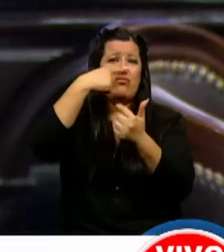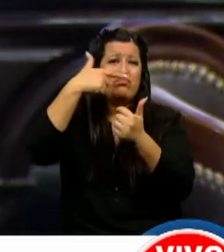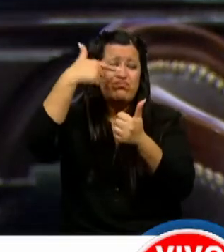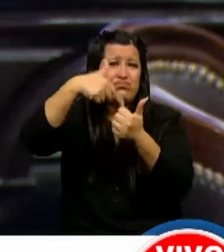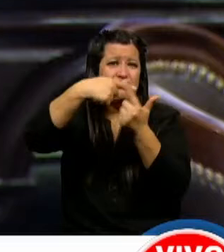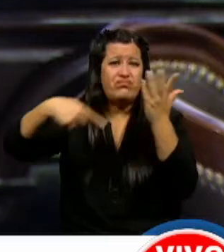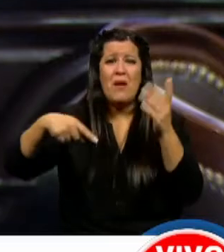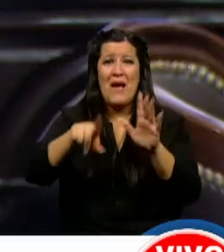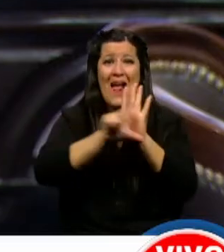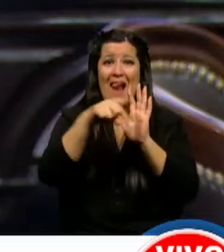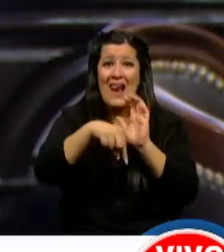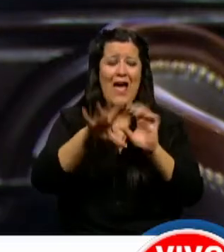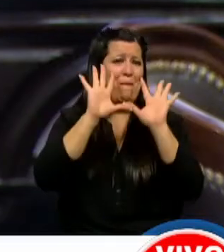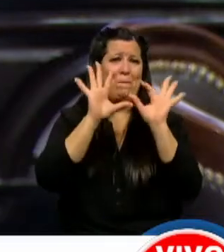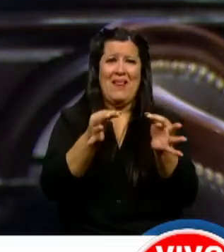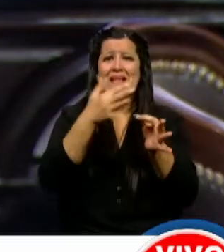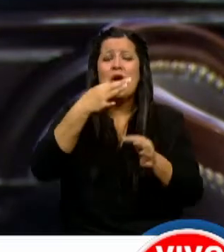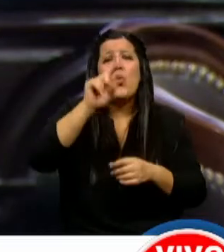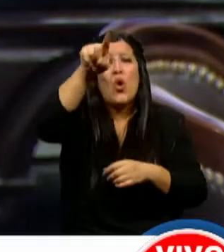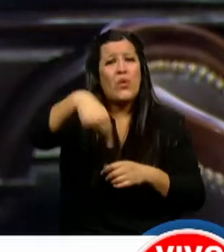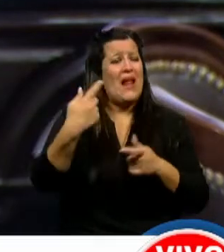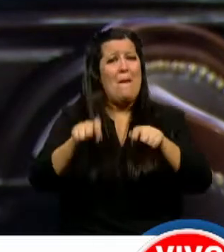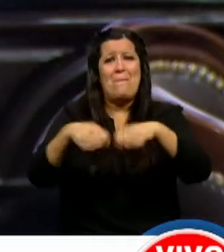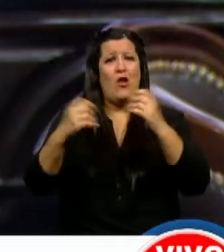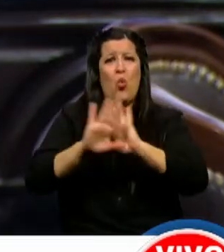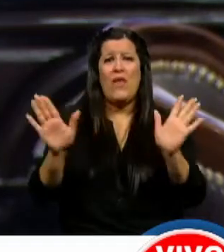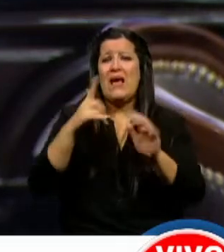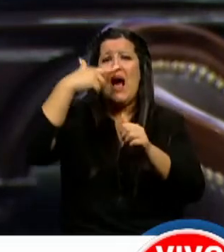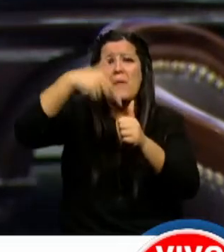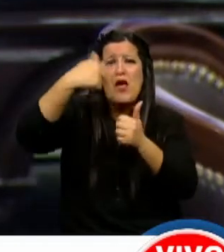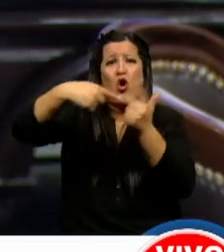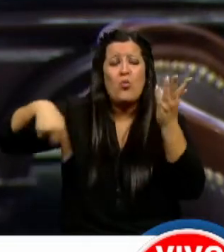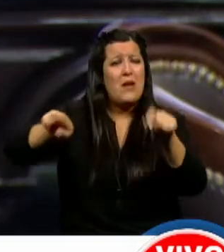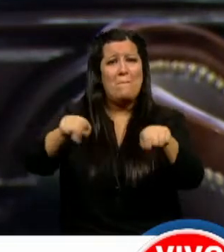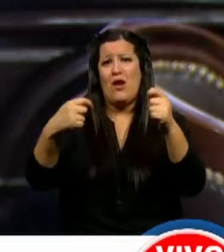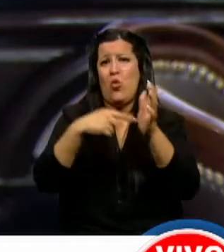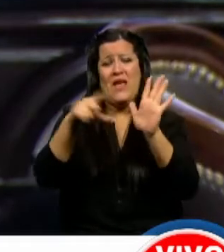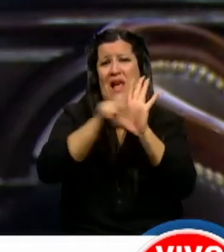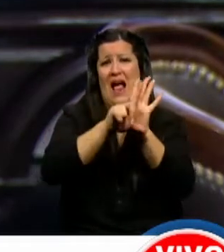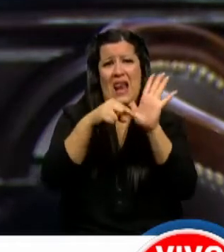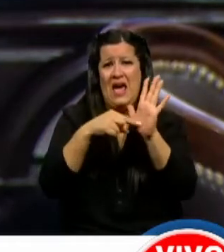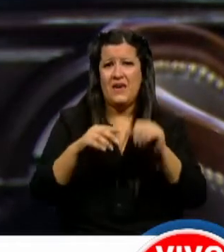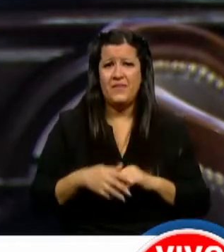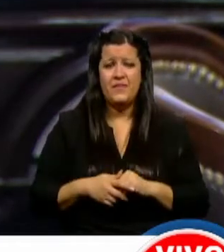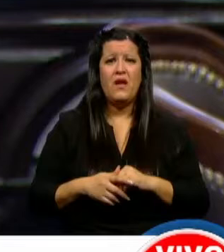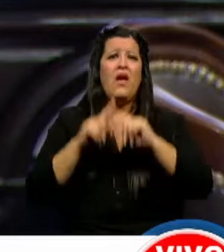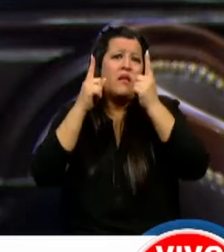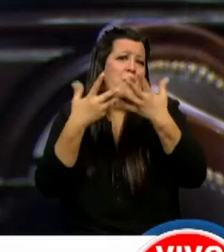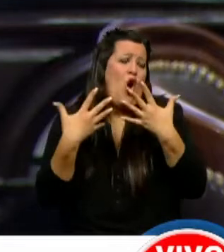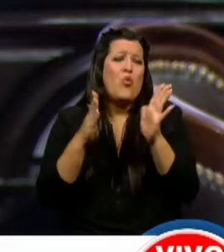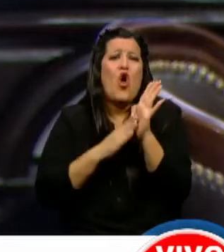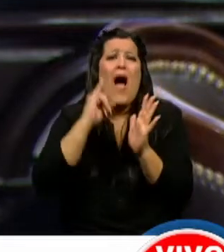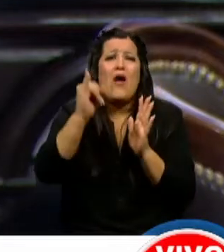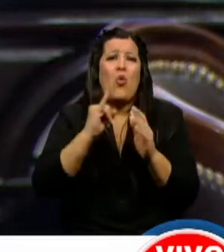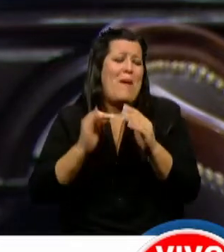una ley que claramente va a perjudicar a los biocombustibles en Argentina. Y obviamente que el argumento central,